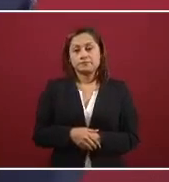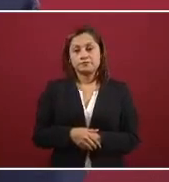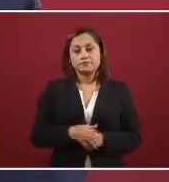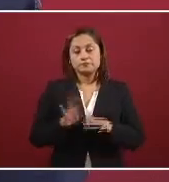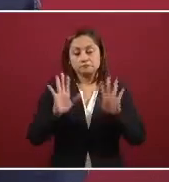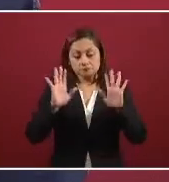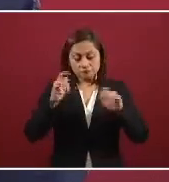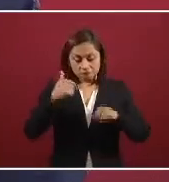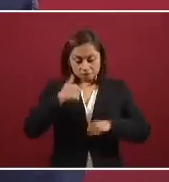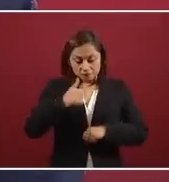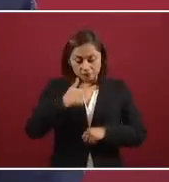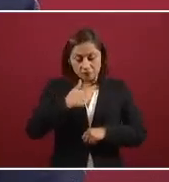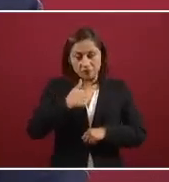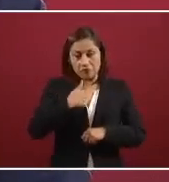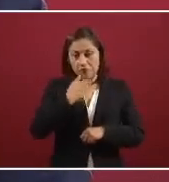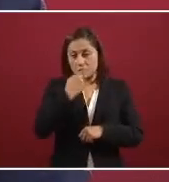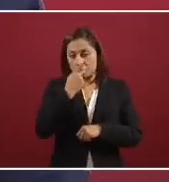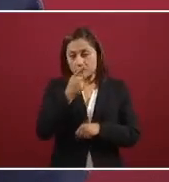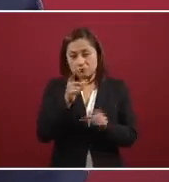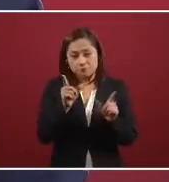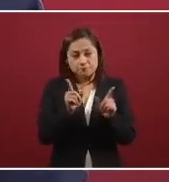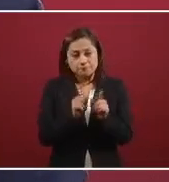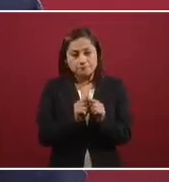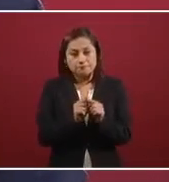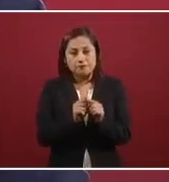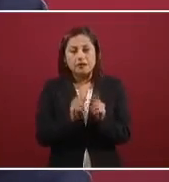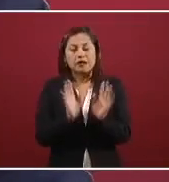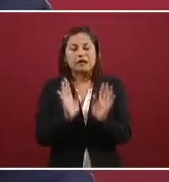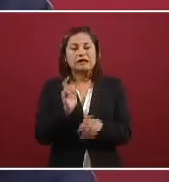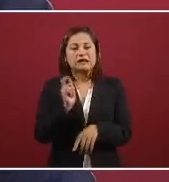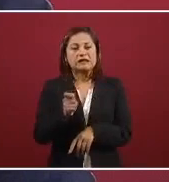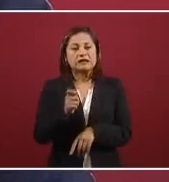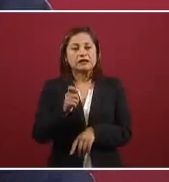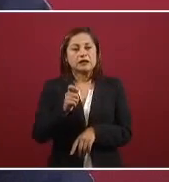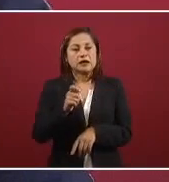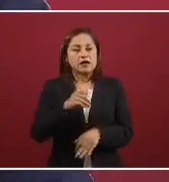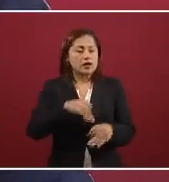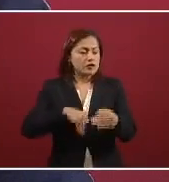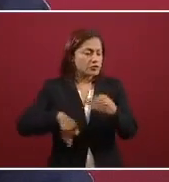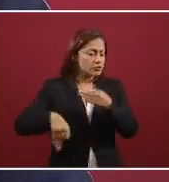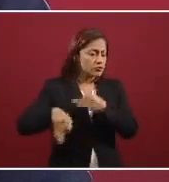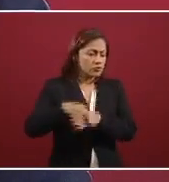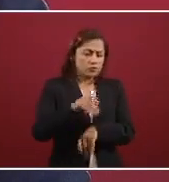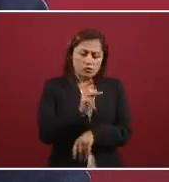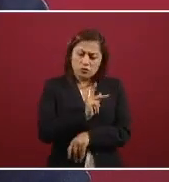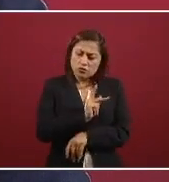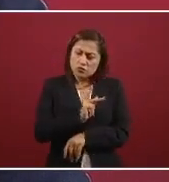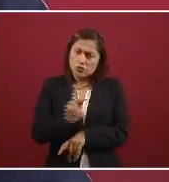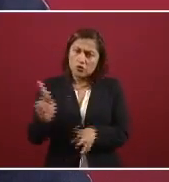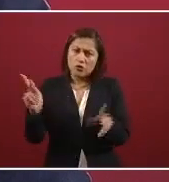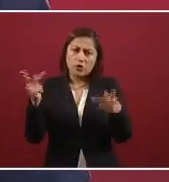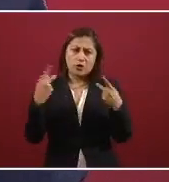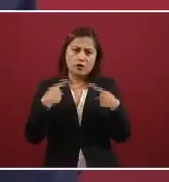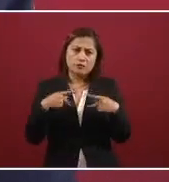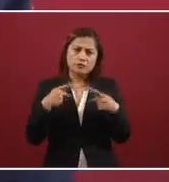diría es que todos tenemos que hacer un esfuerzo de